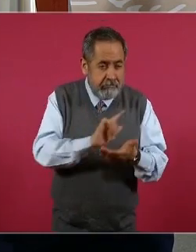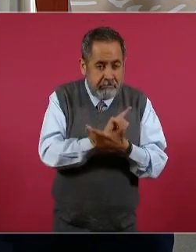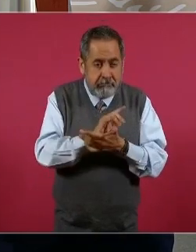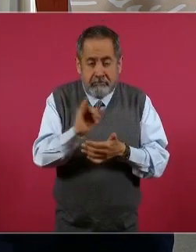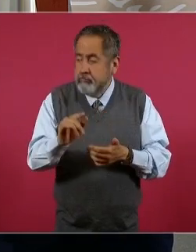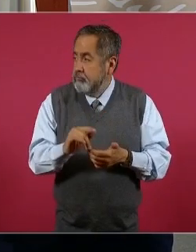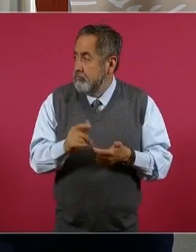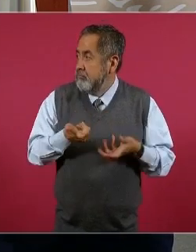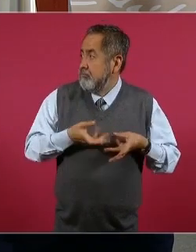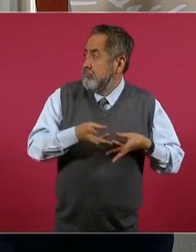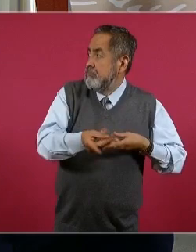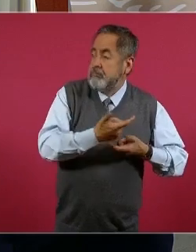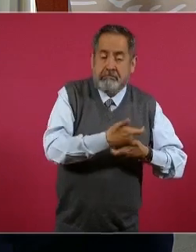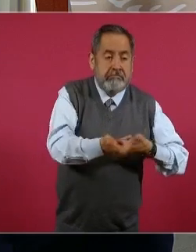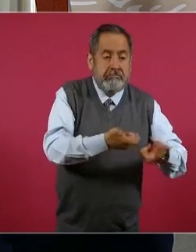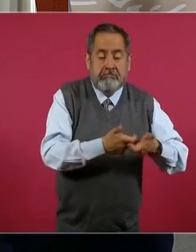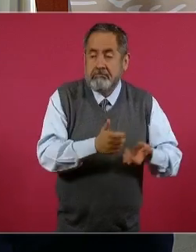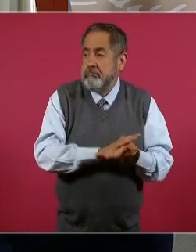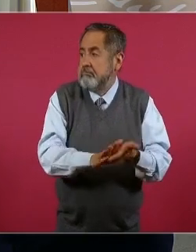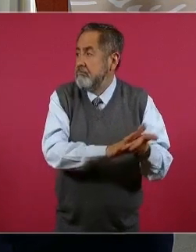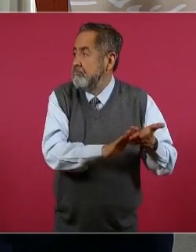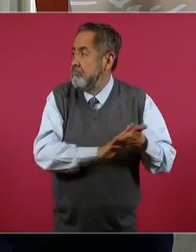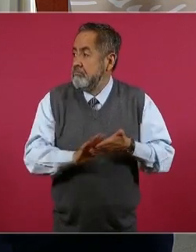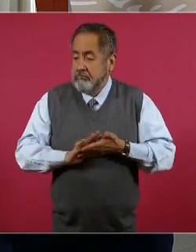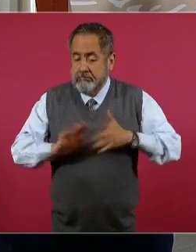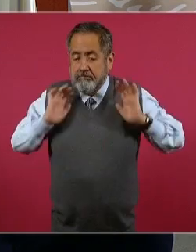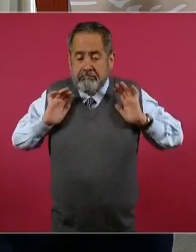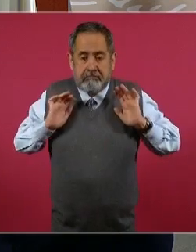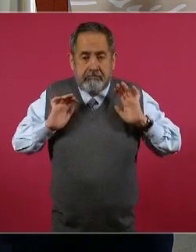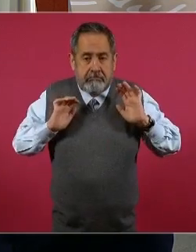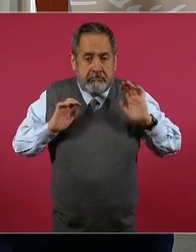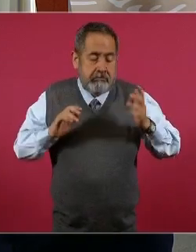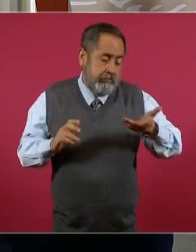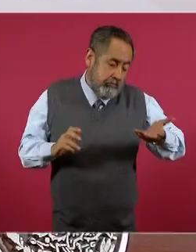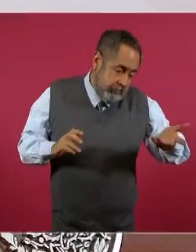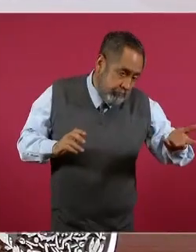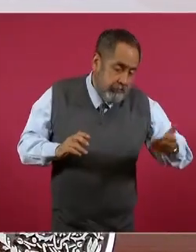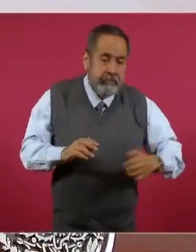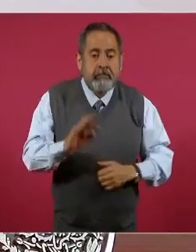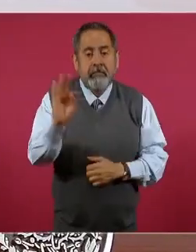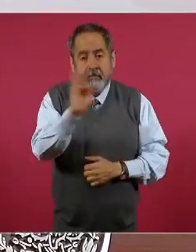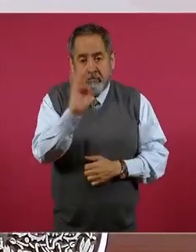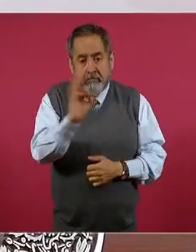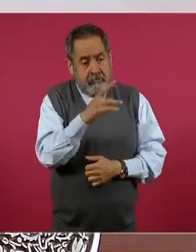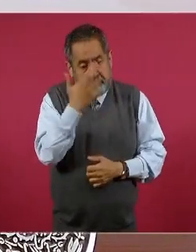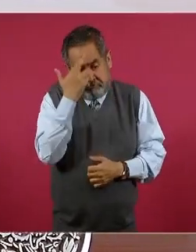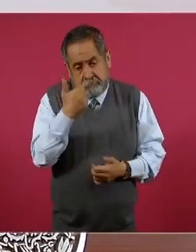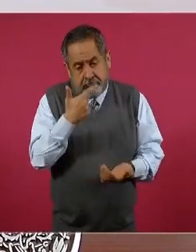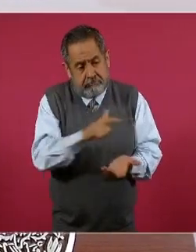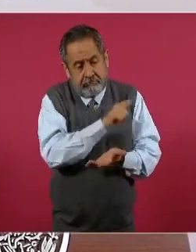repartiendo los fondos. A lo mejor es legal